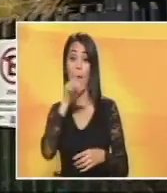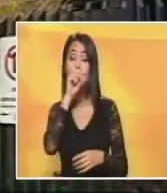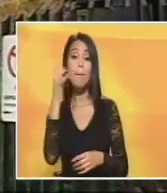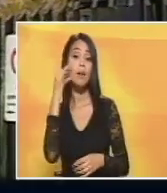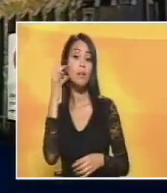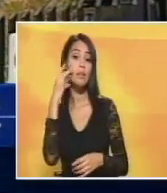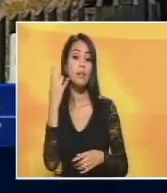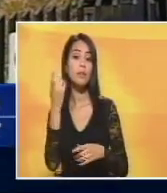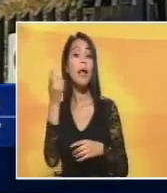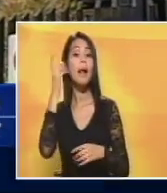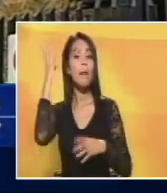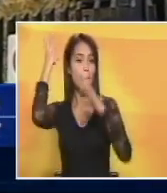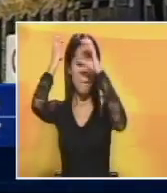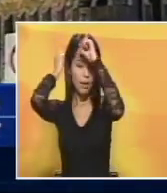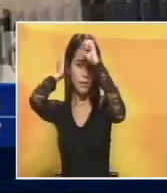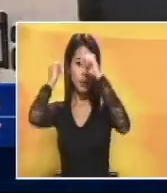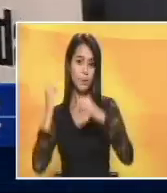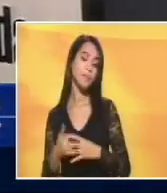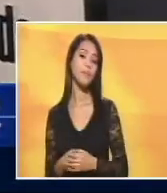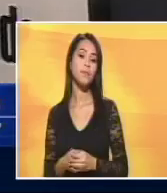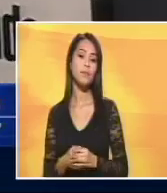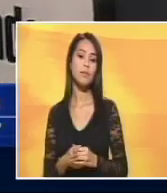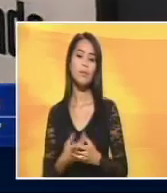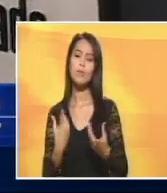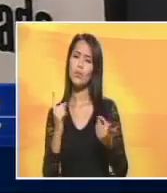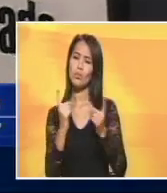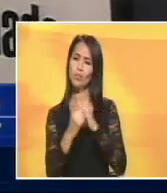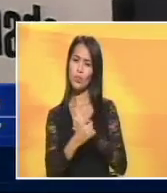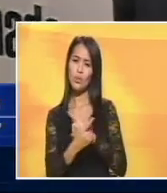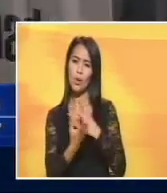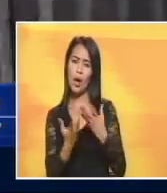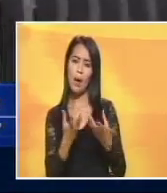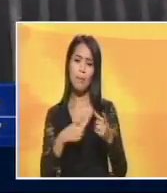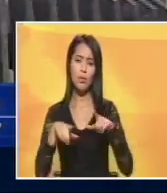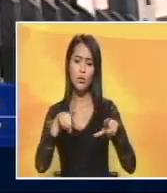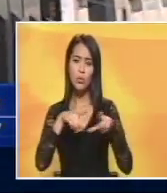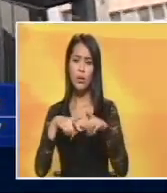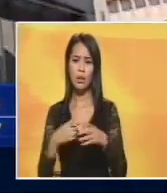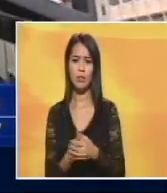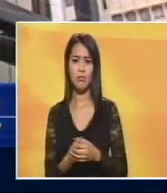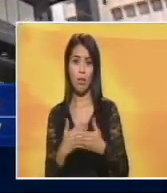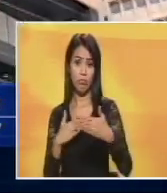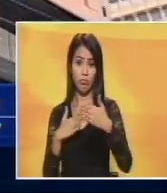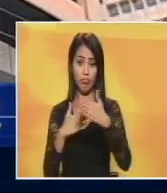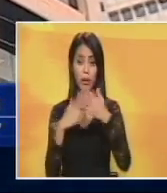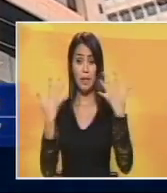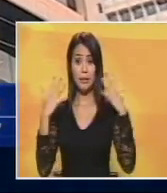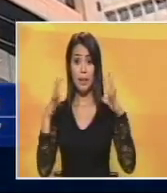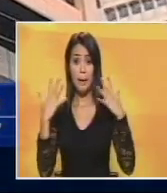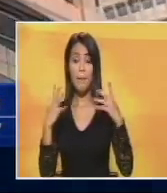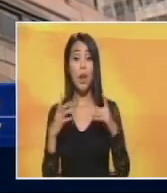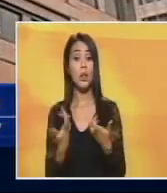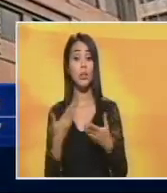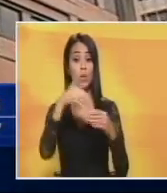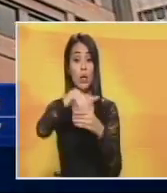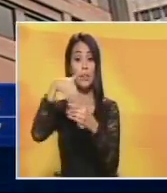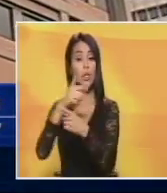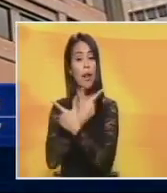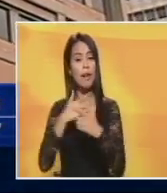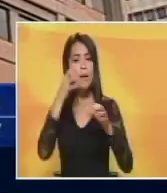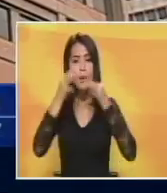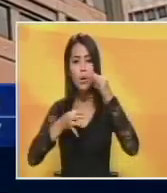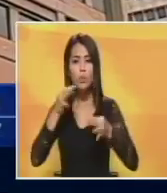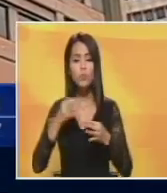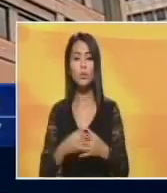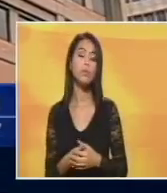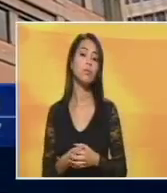la embajada canadiense en el país denunció que las modificaciones de cara a los comicios regionales impedirán la celebración de elecciones libres y justas y a su